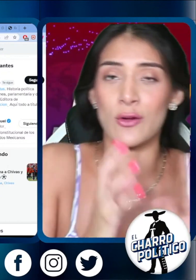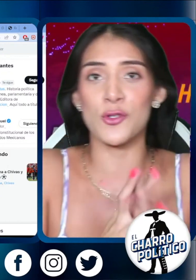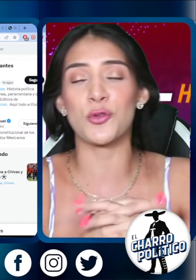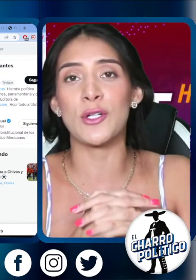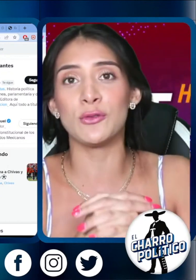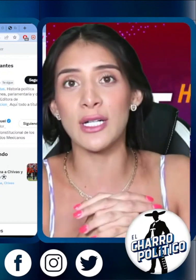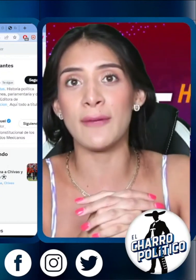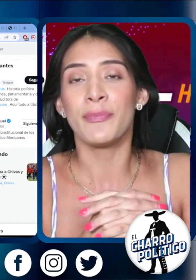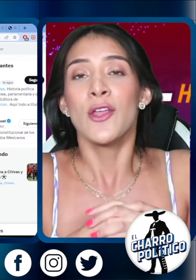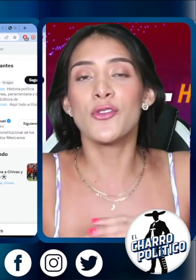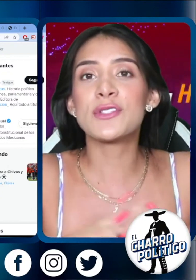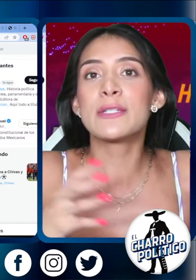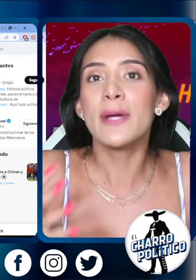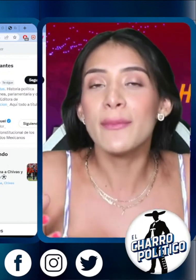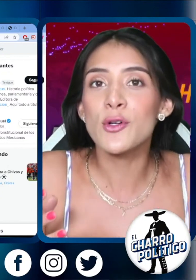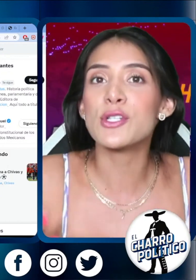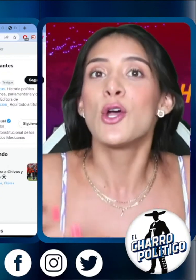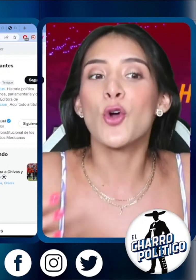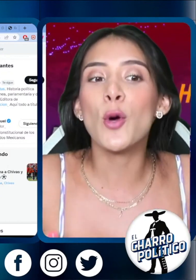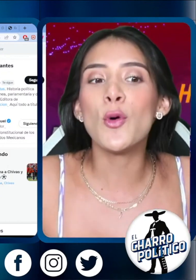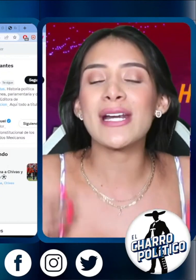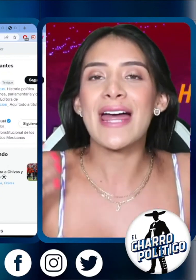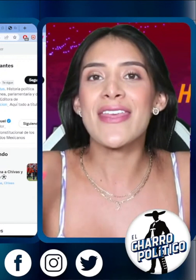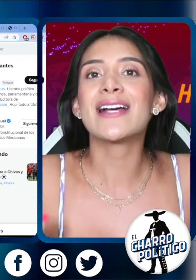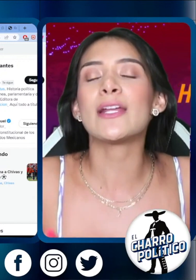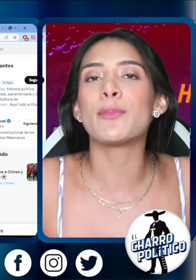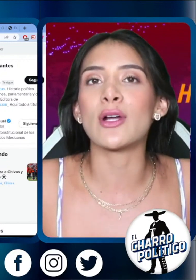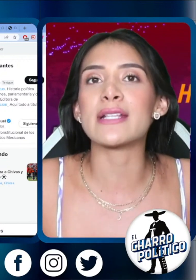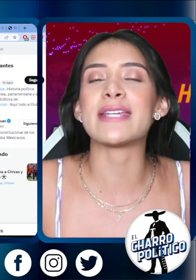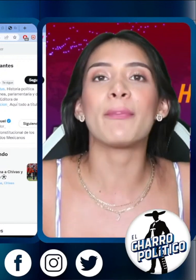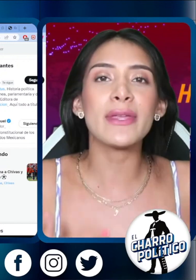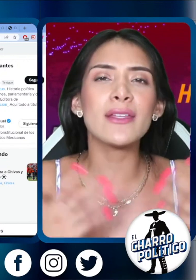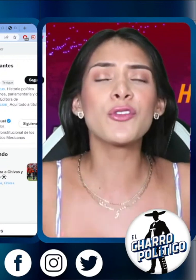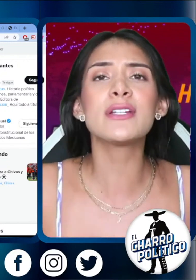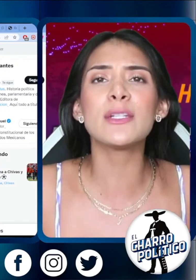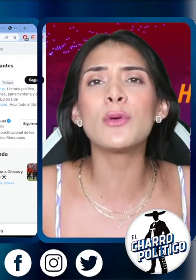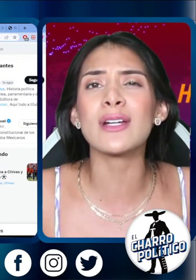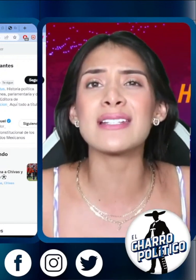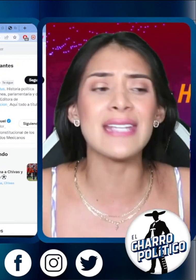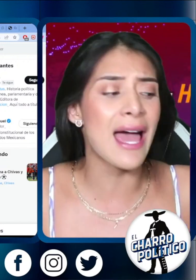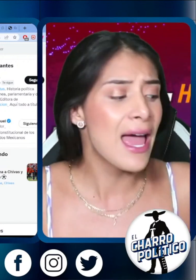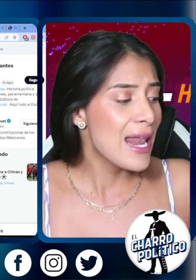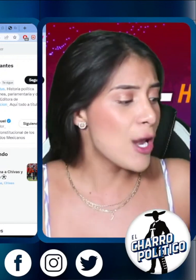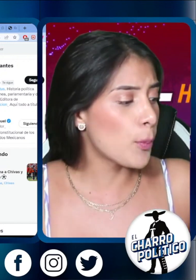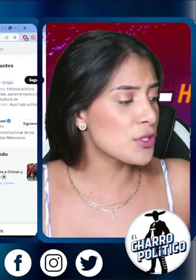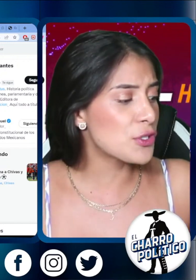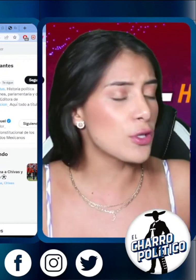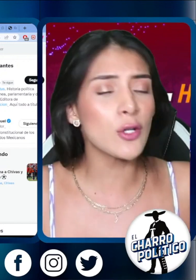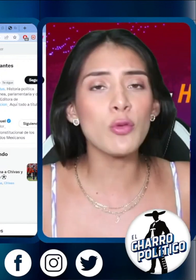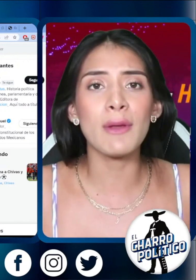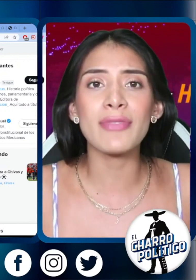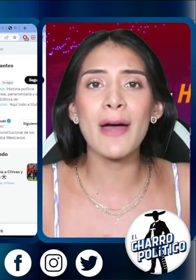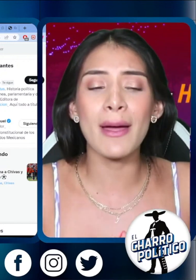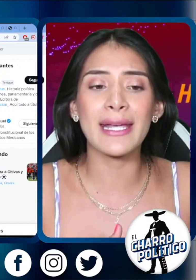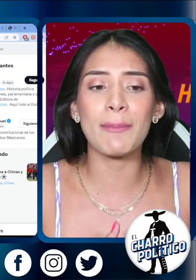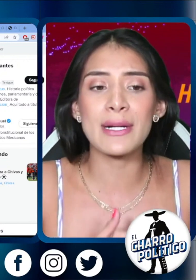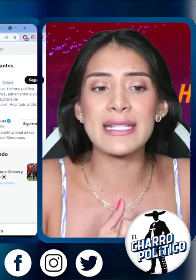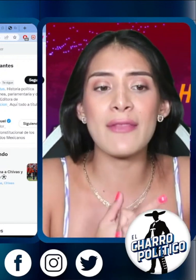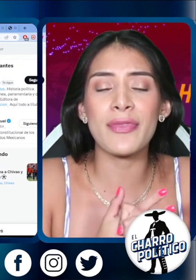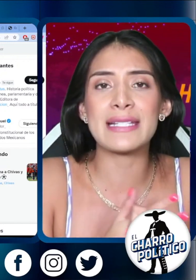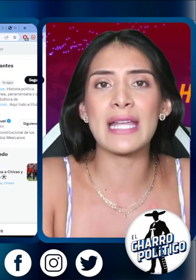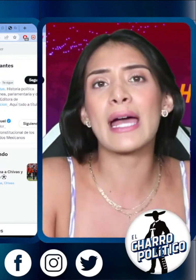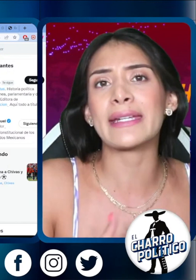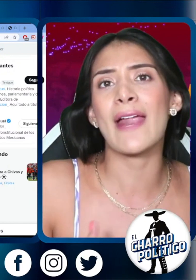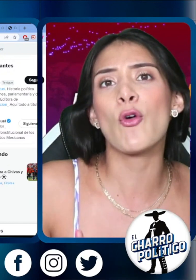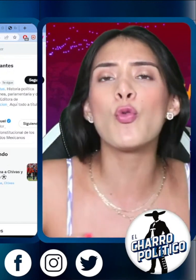interesa construir un tren. Entonces vemos cómo radica la hipocresía. Y dentro de esta hipocresía, la oposición argumentaba que el